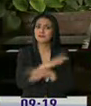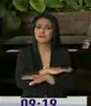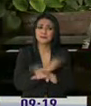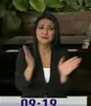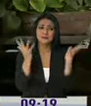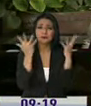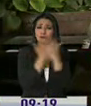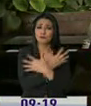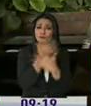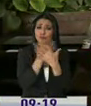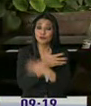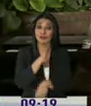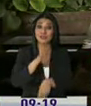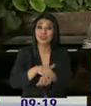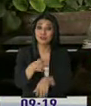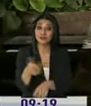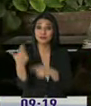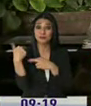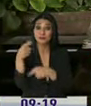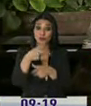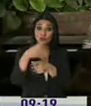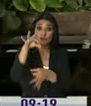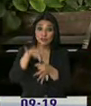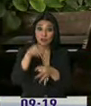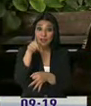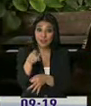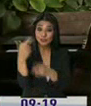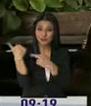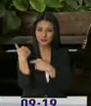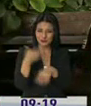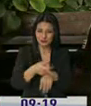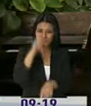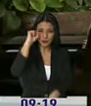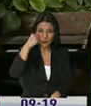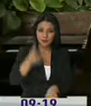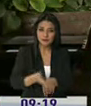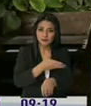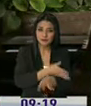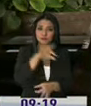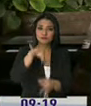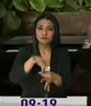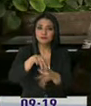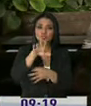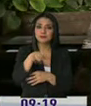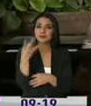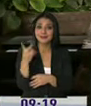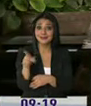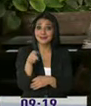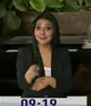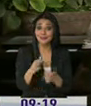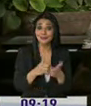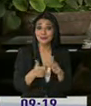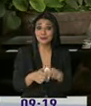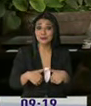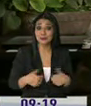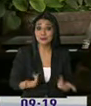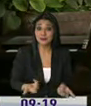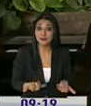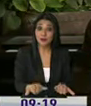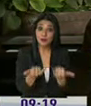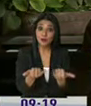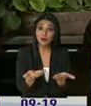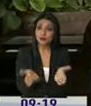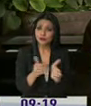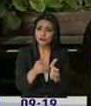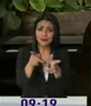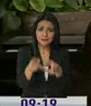controvertido respecto del papel del Consejo Electoral, me refiero a las elecciones del 2017, claro, ¿no es cierto?,